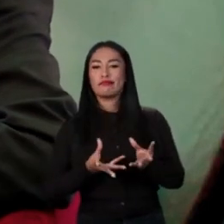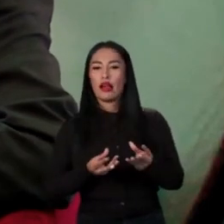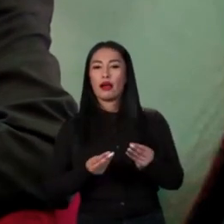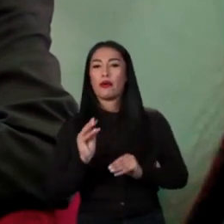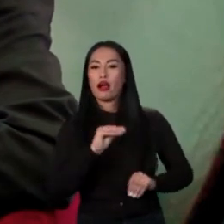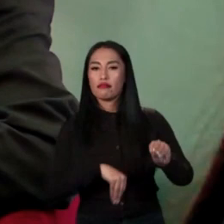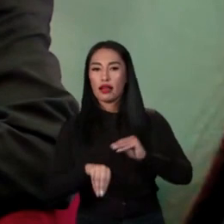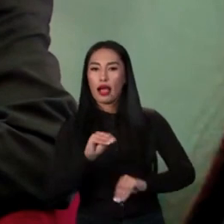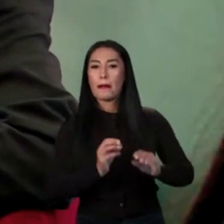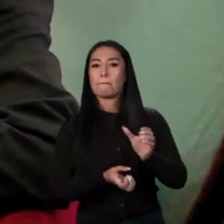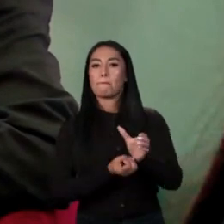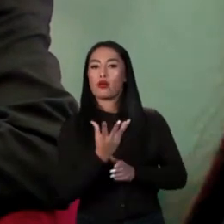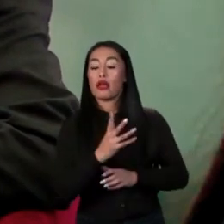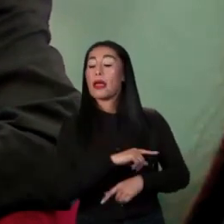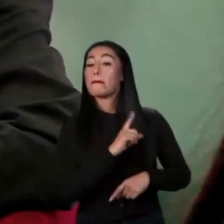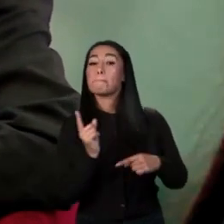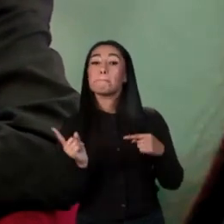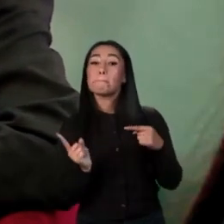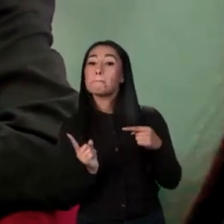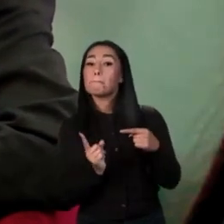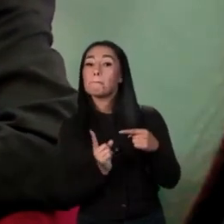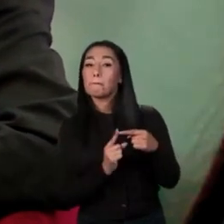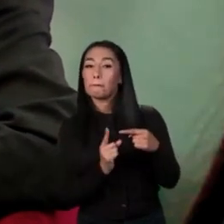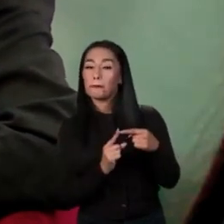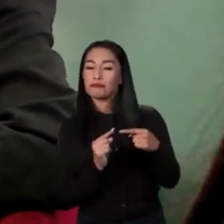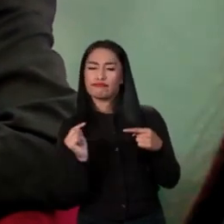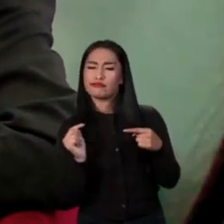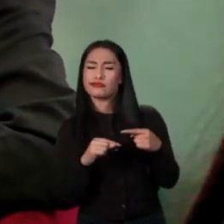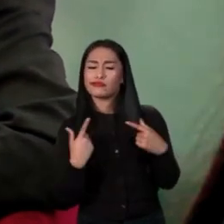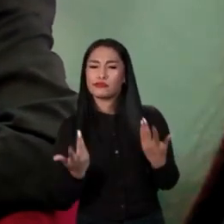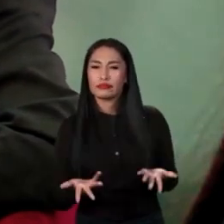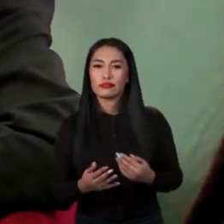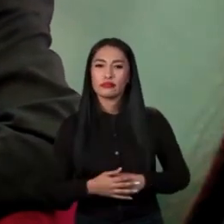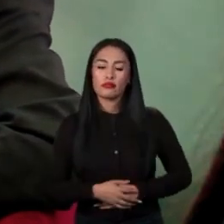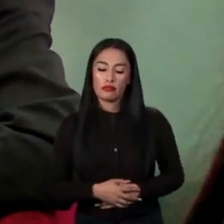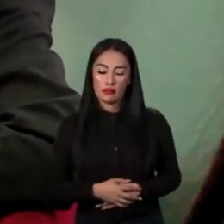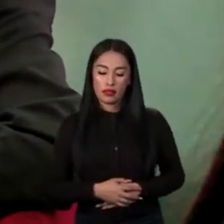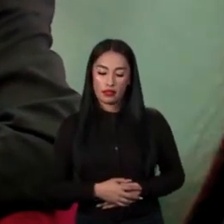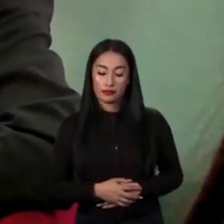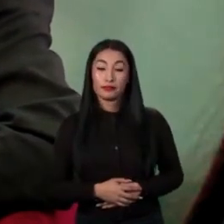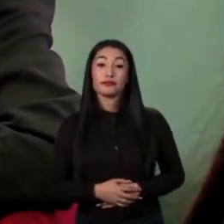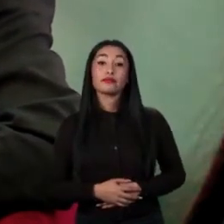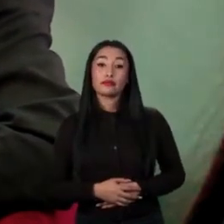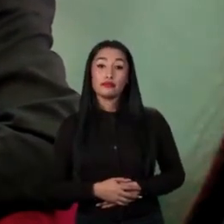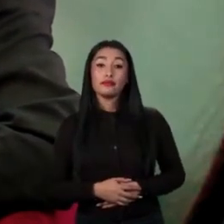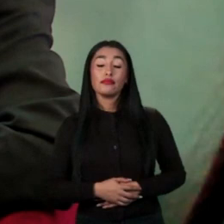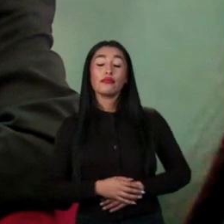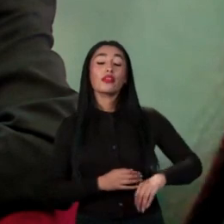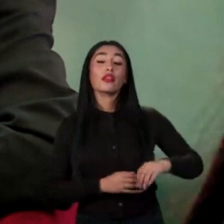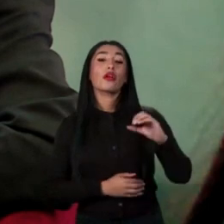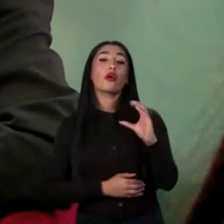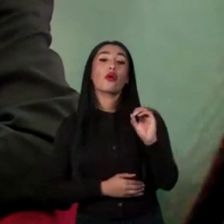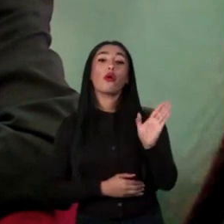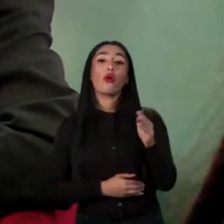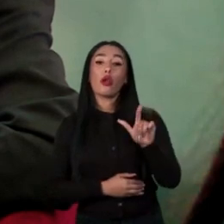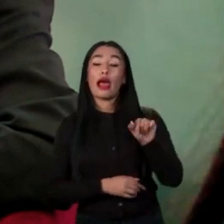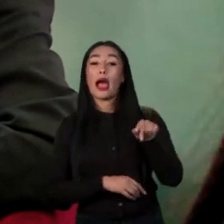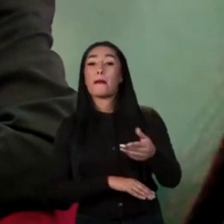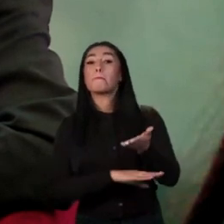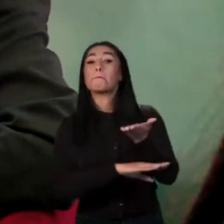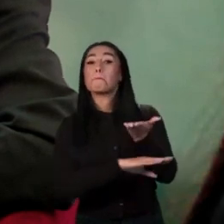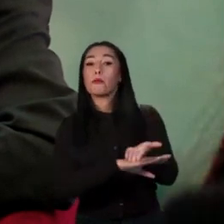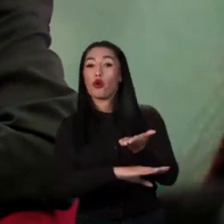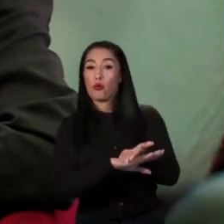primero de ellos tiene que ver justamente con la manera en que Colab propone un